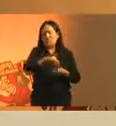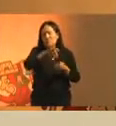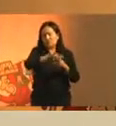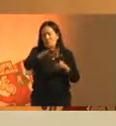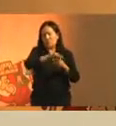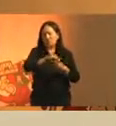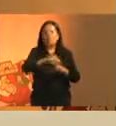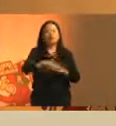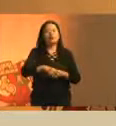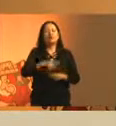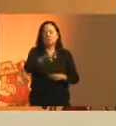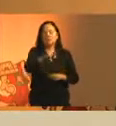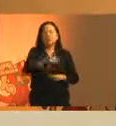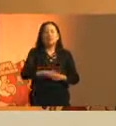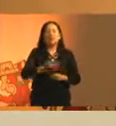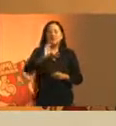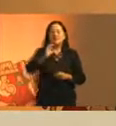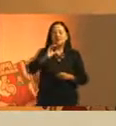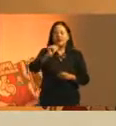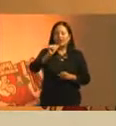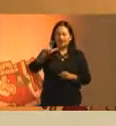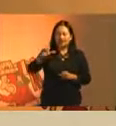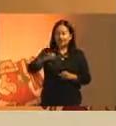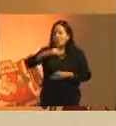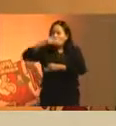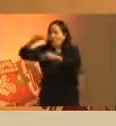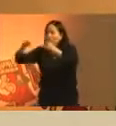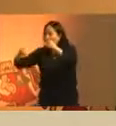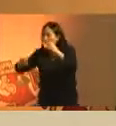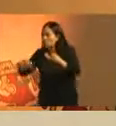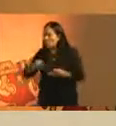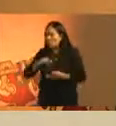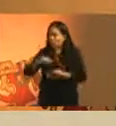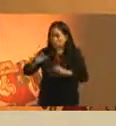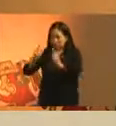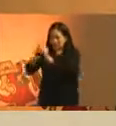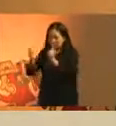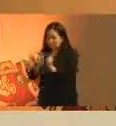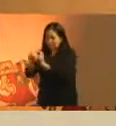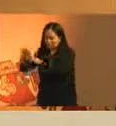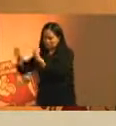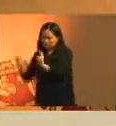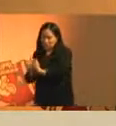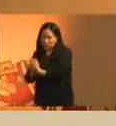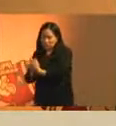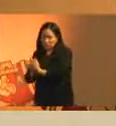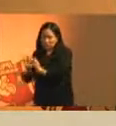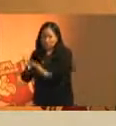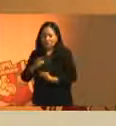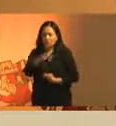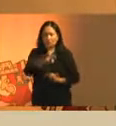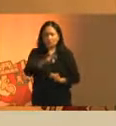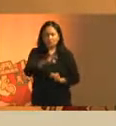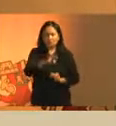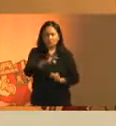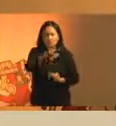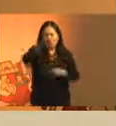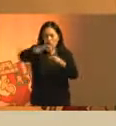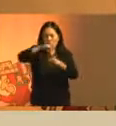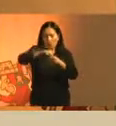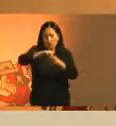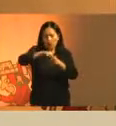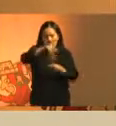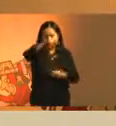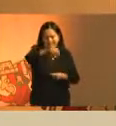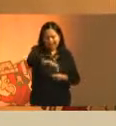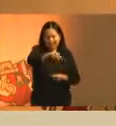1924 todos estos grupos de izquierda votan por calles y consideran que ya llegamos ya es nuestro amigo